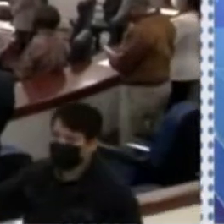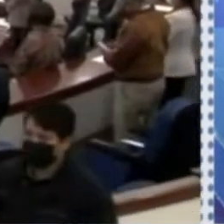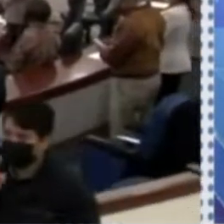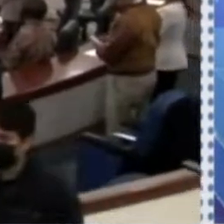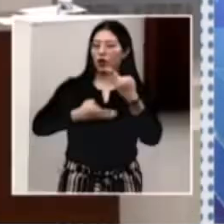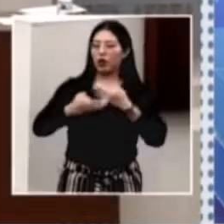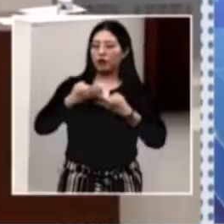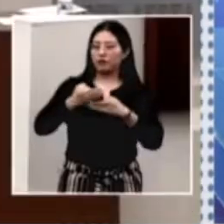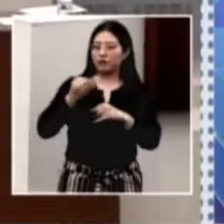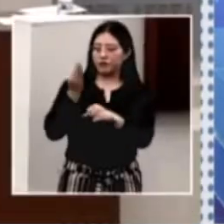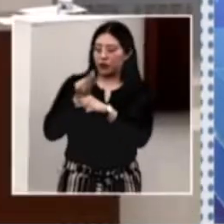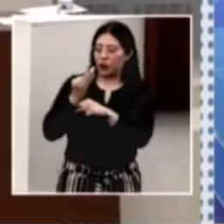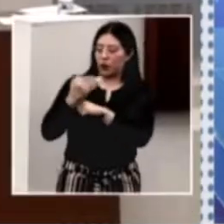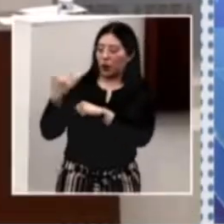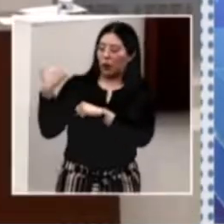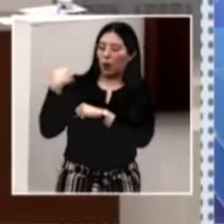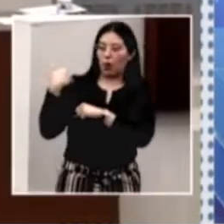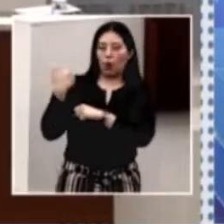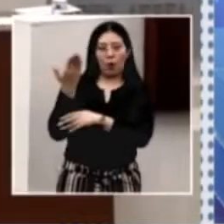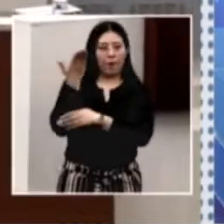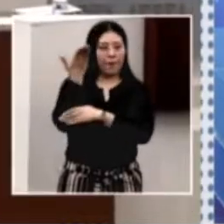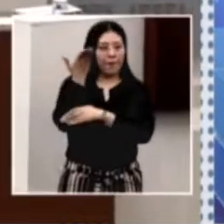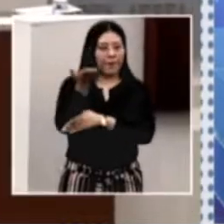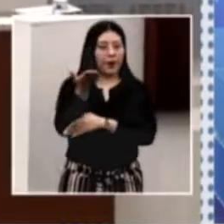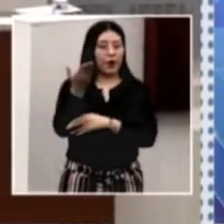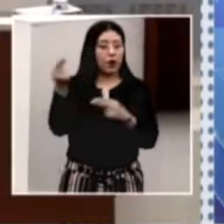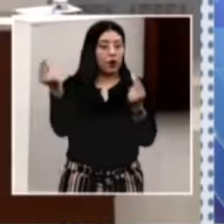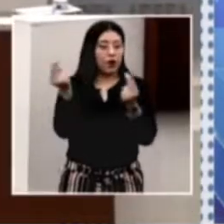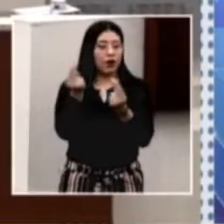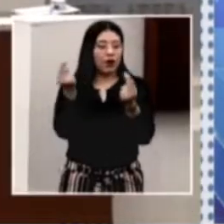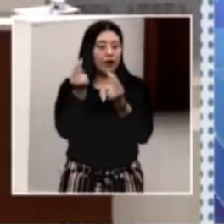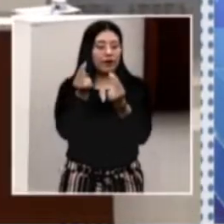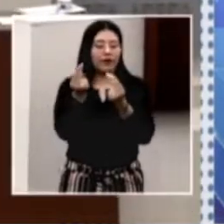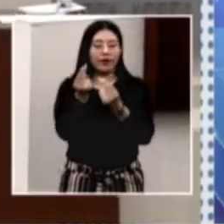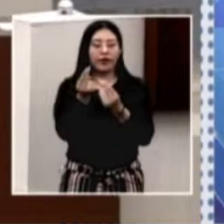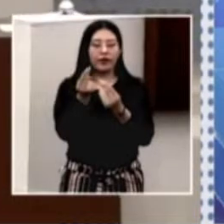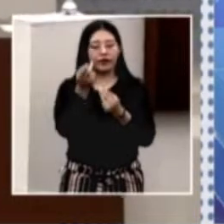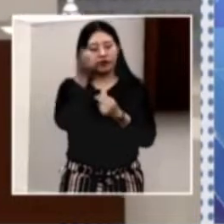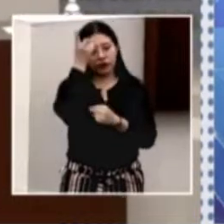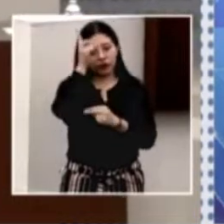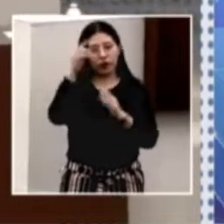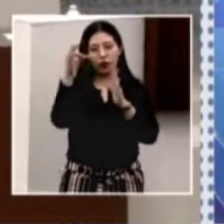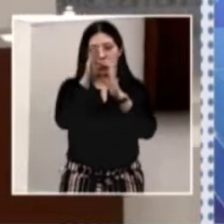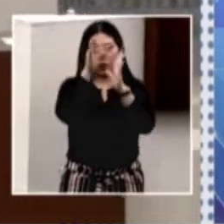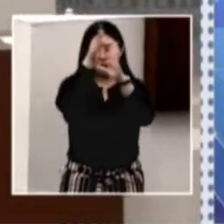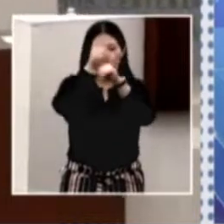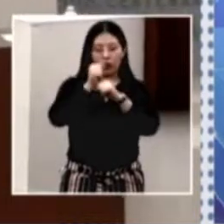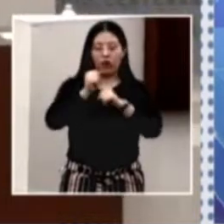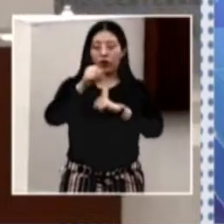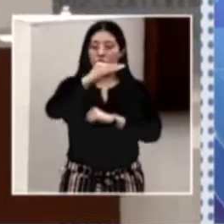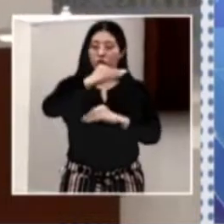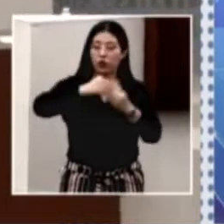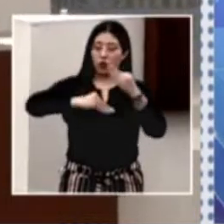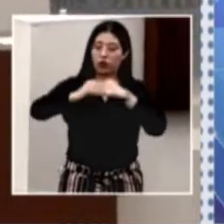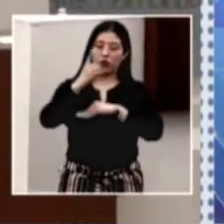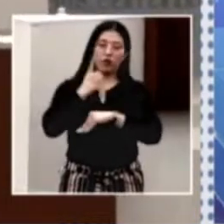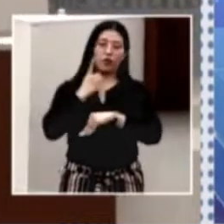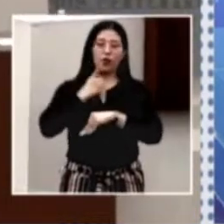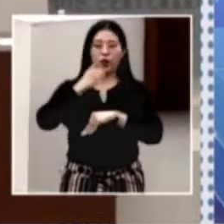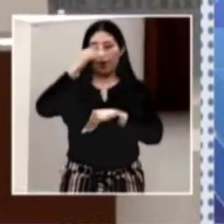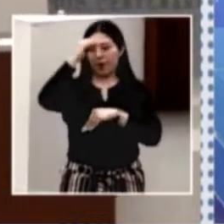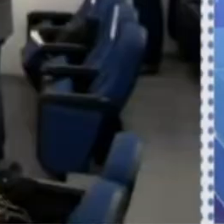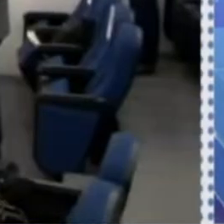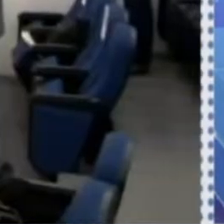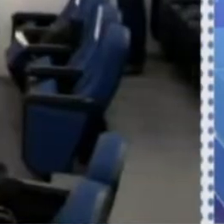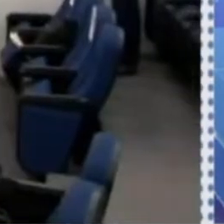le puede dar atención a las personas que han perdido la vista o que necesitan una operación por cataratas. Claro,